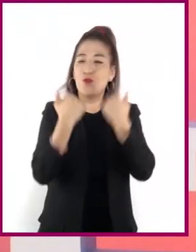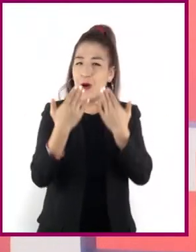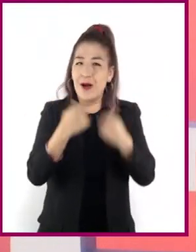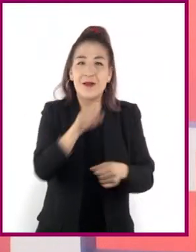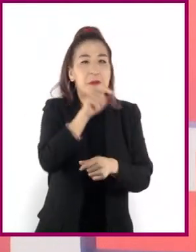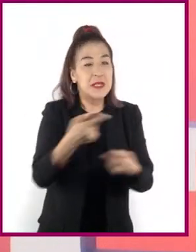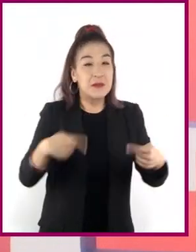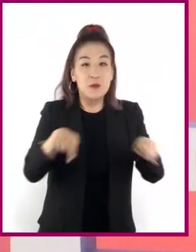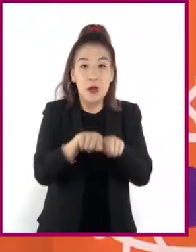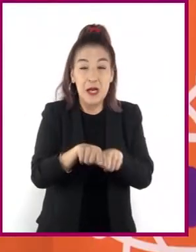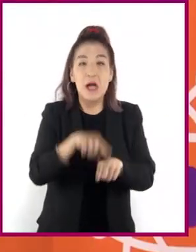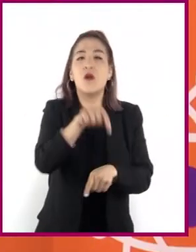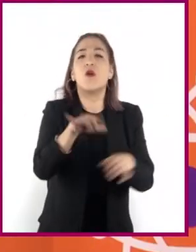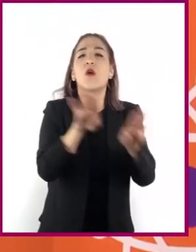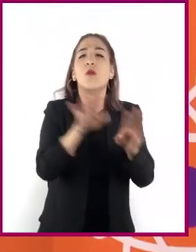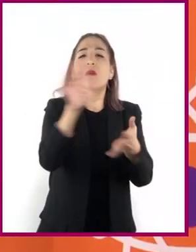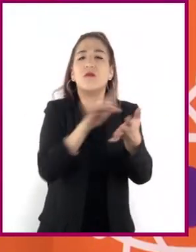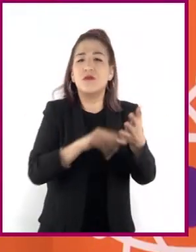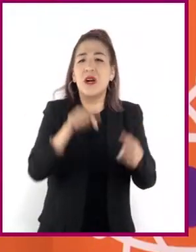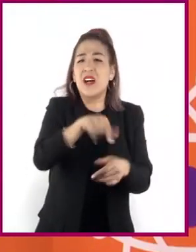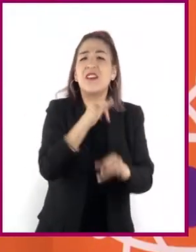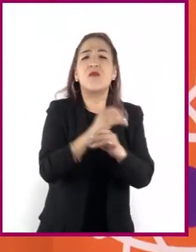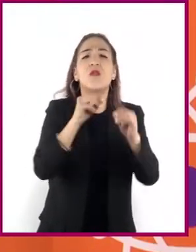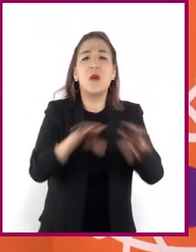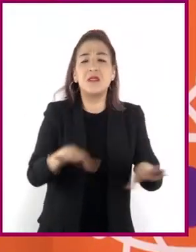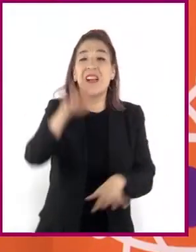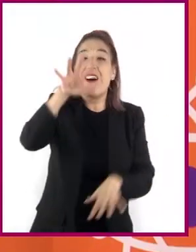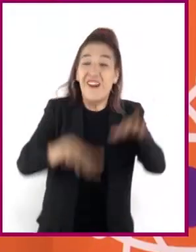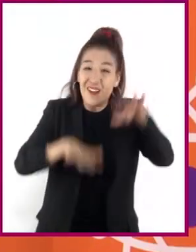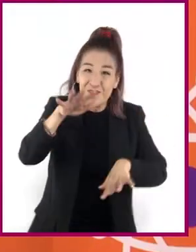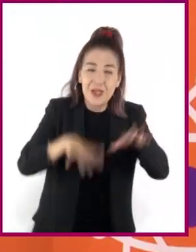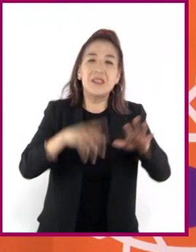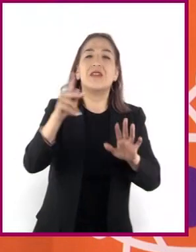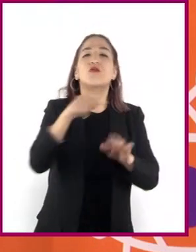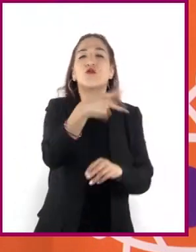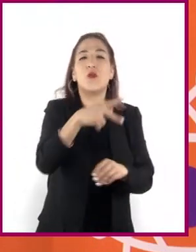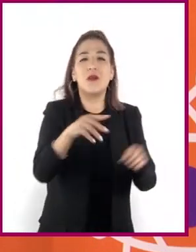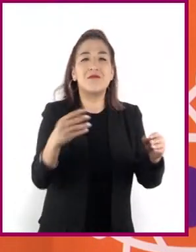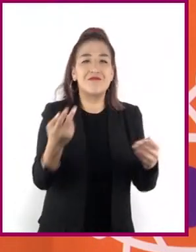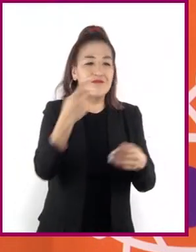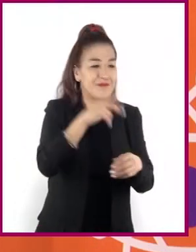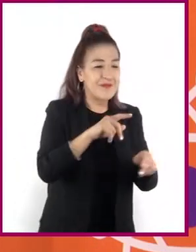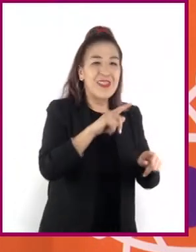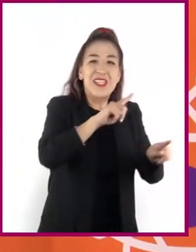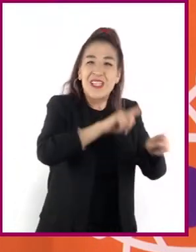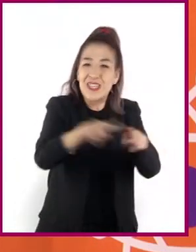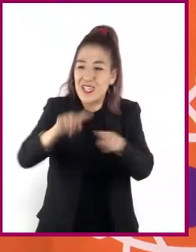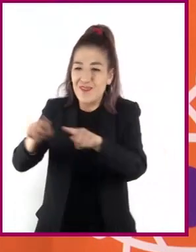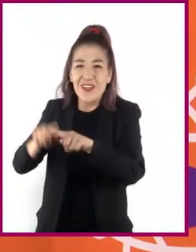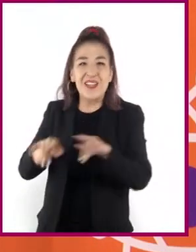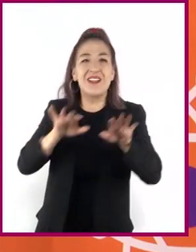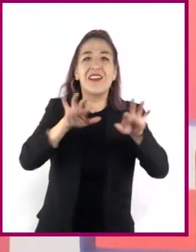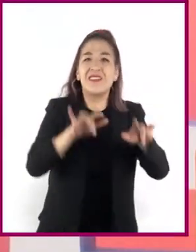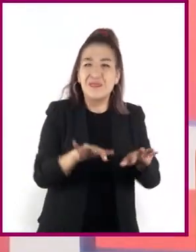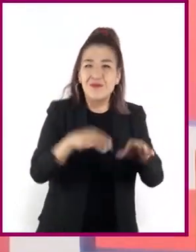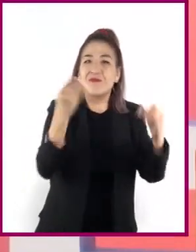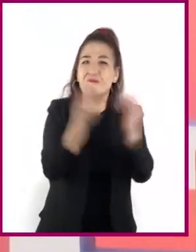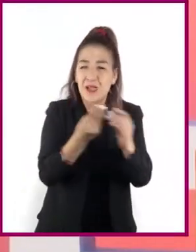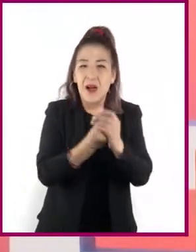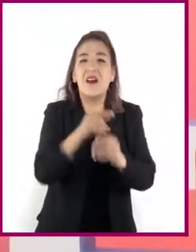los procesadores de texto muchas veces por la configuración de los equipos pueden aparecer distorsionados